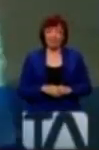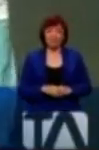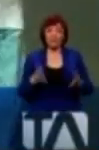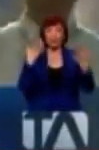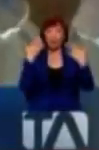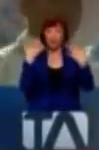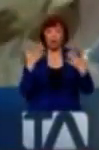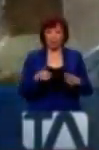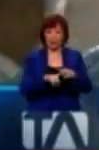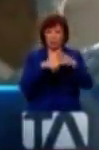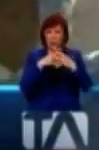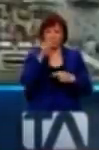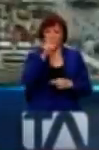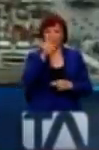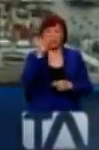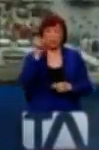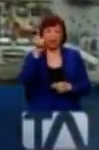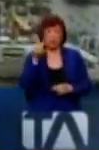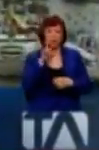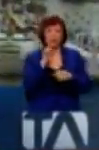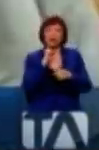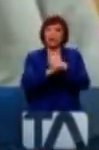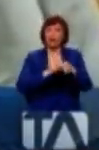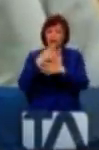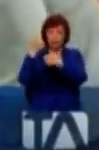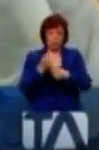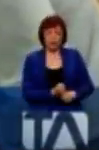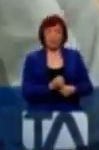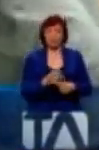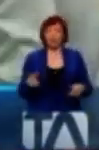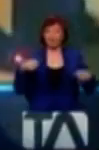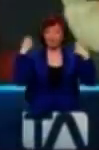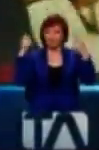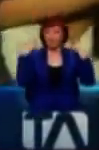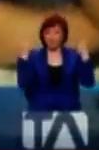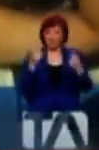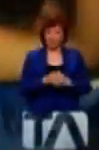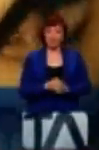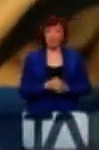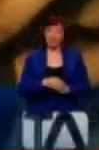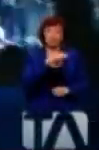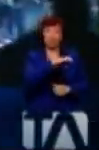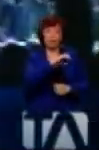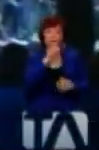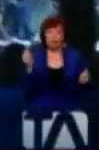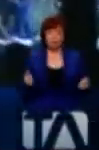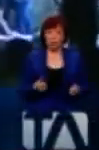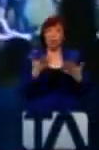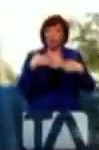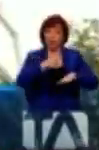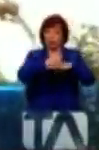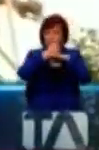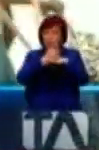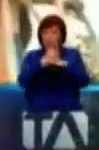Guayaquil celebra a lo grande los 482 años del proceso fundacional. El municipio y la gobernación han preparado